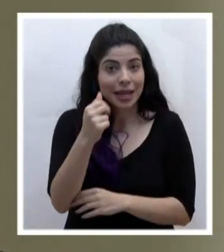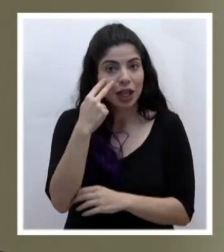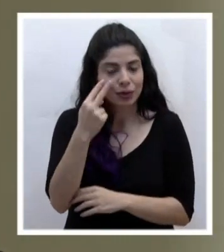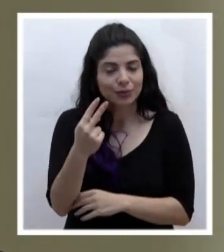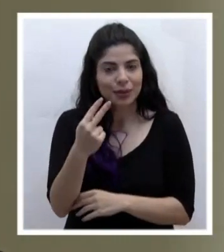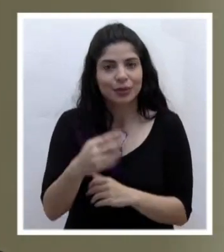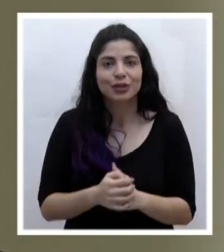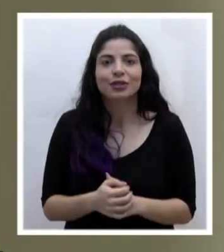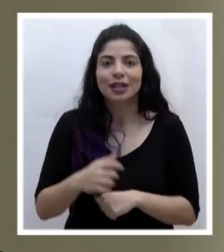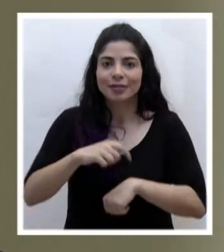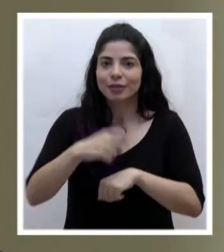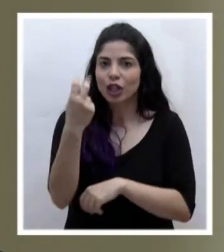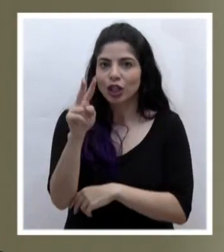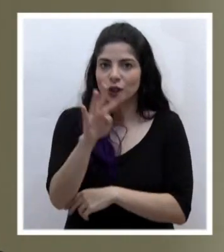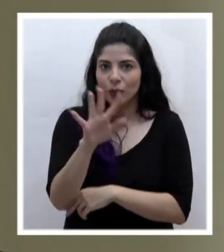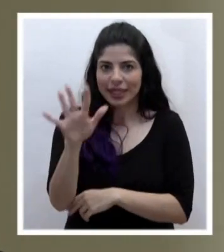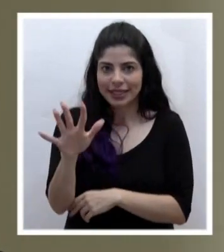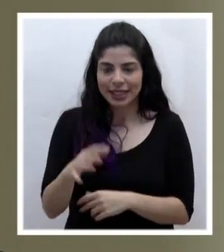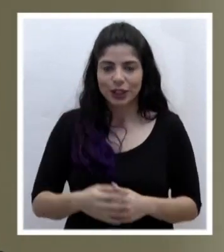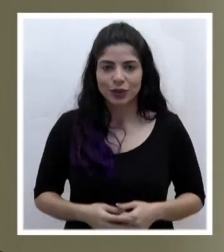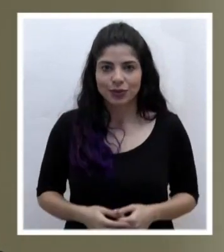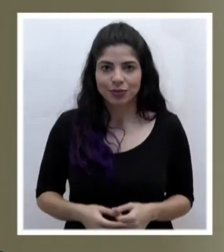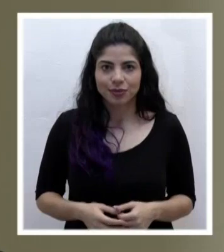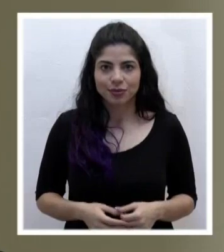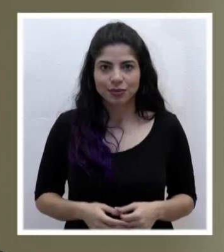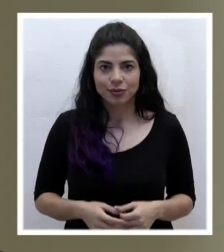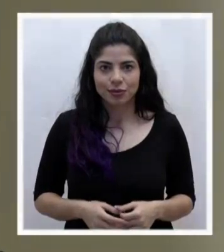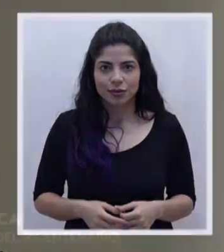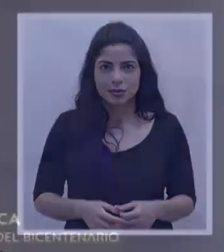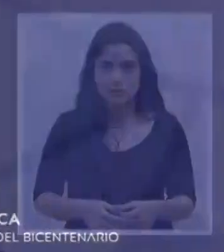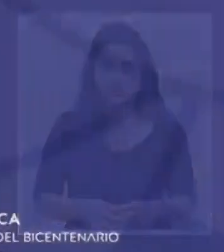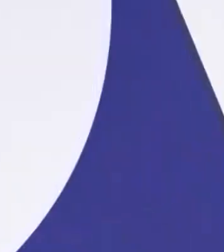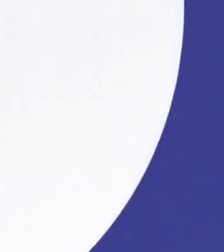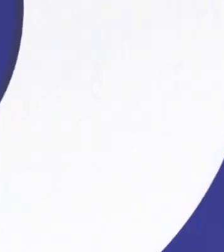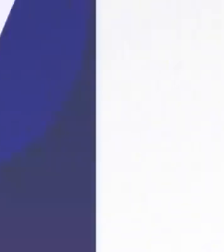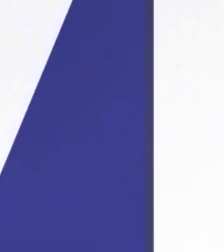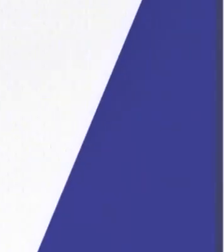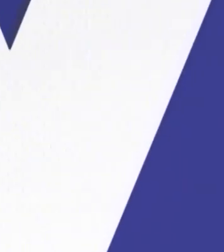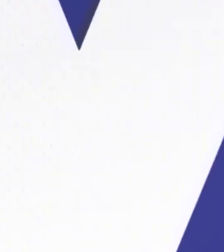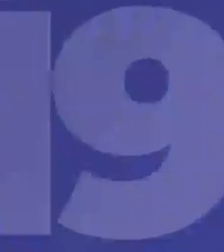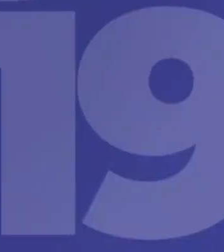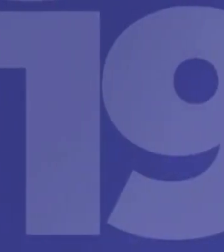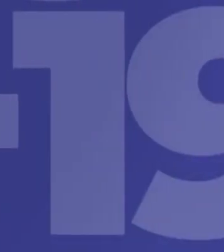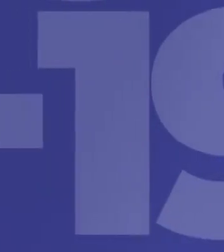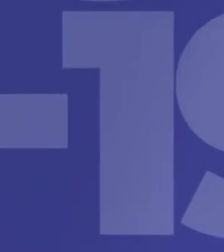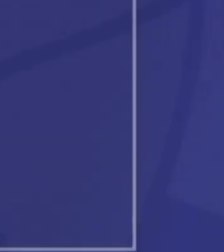nos escuchamos y nos vemos a las 12:45.